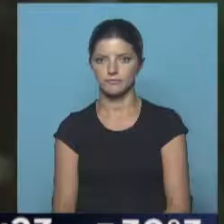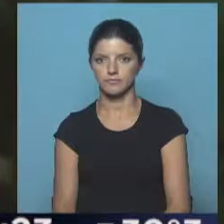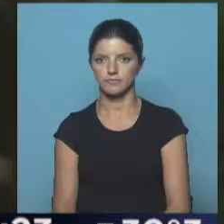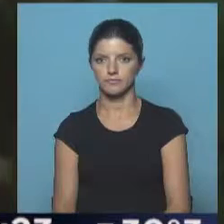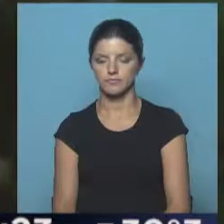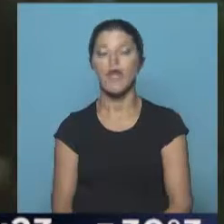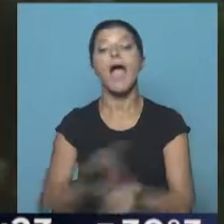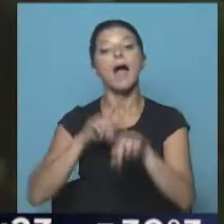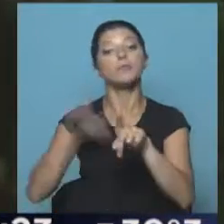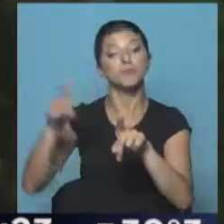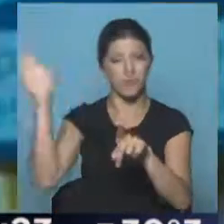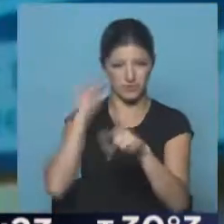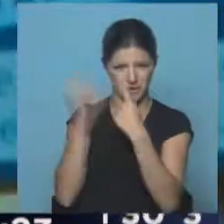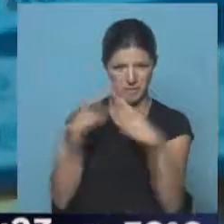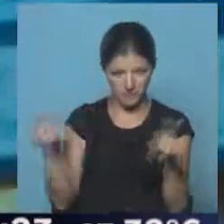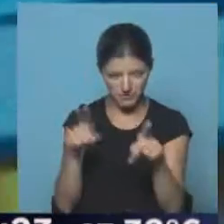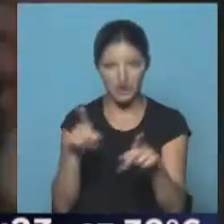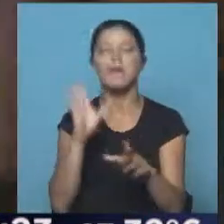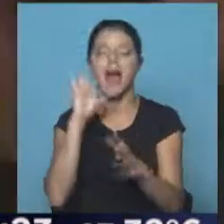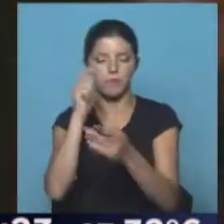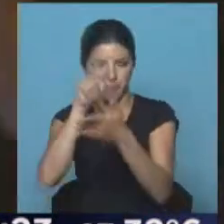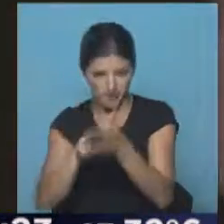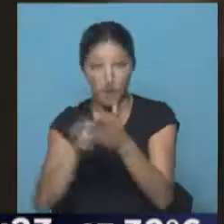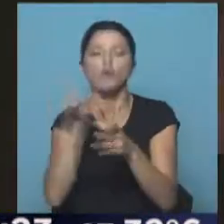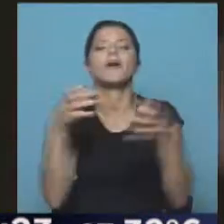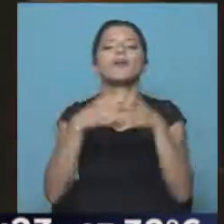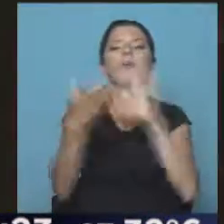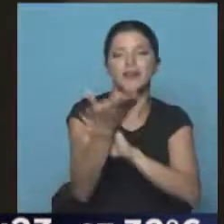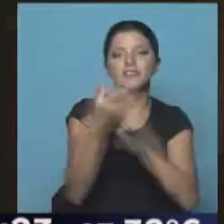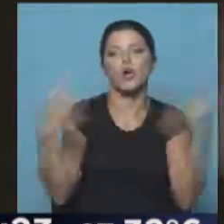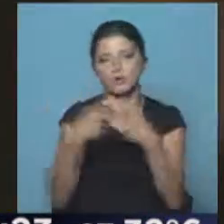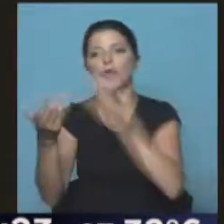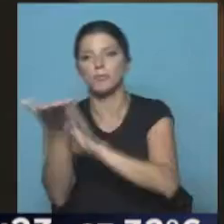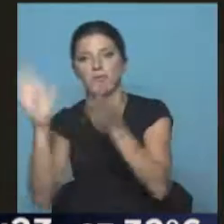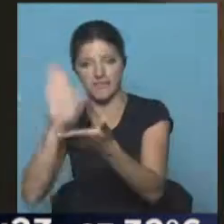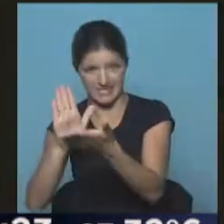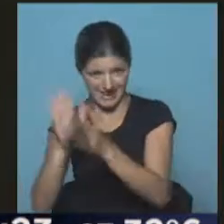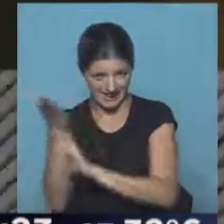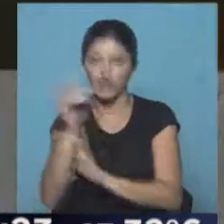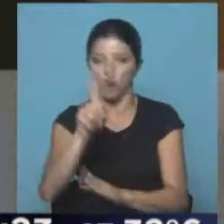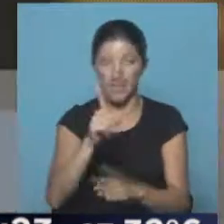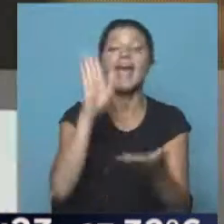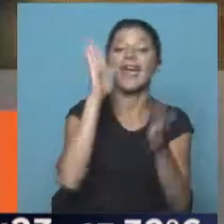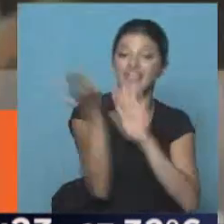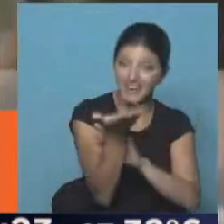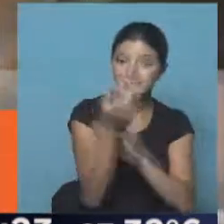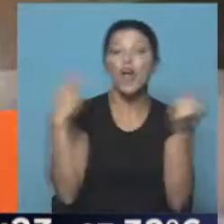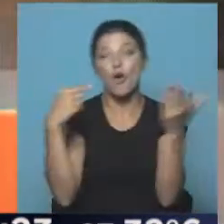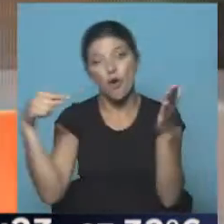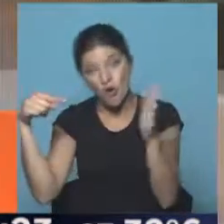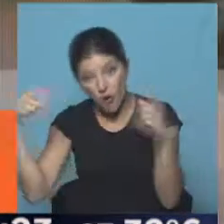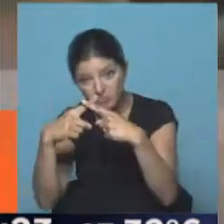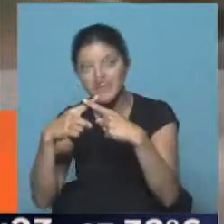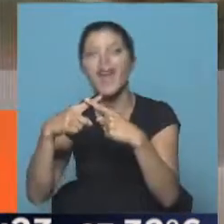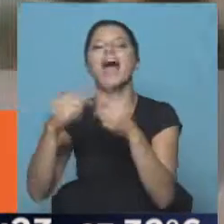Mientras escuchamos a Franz Zappa, hagamos una corrección. No va a ser derecha contra derecha, va a ser derecha contra ultraderecha. ¿Es así, José? Sí, efectivamente, y